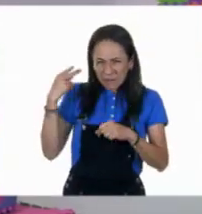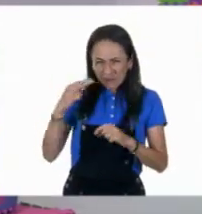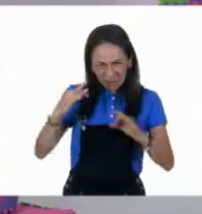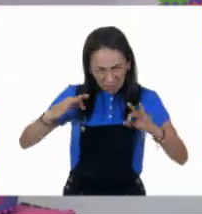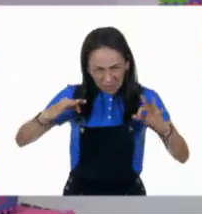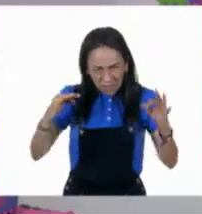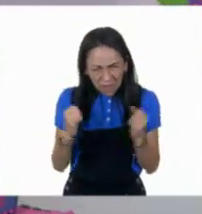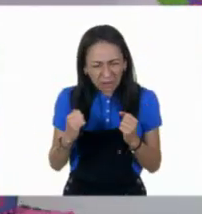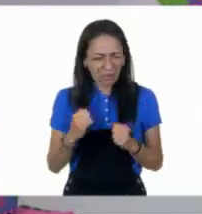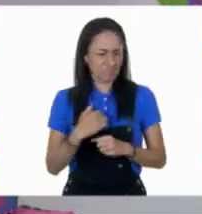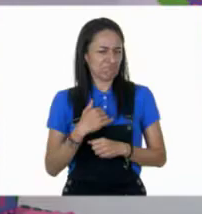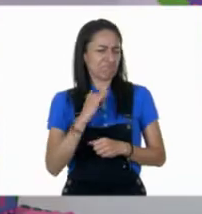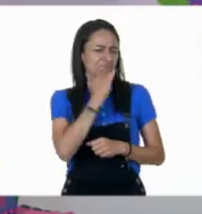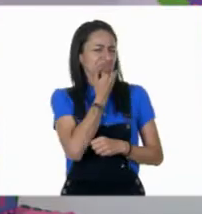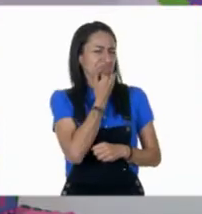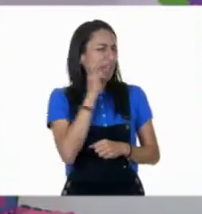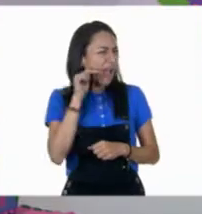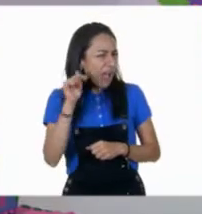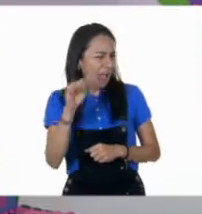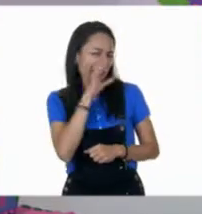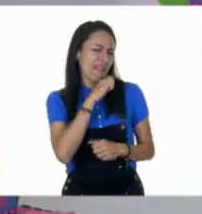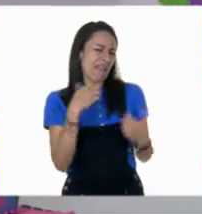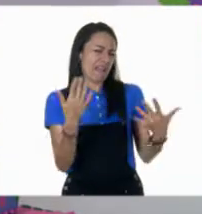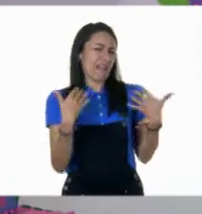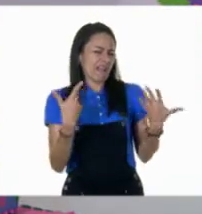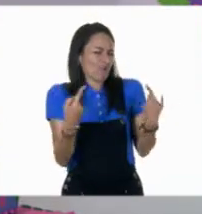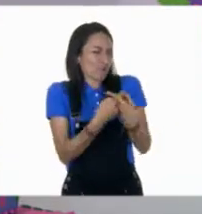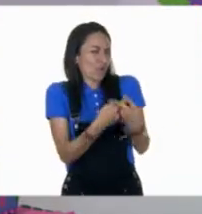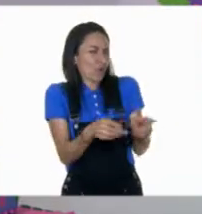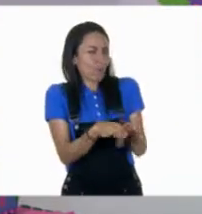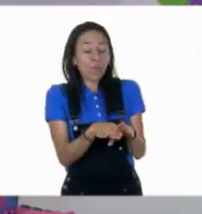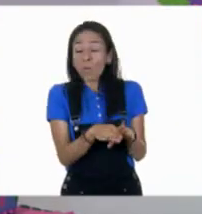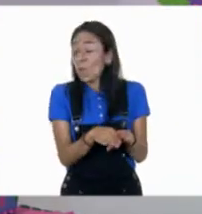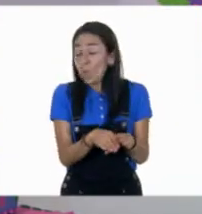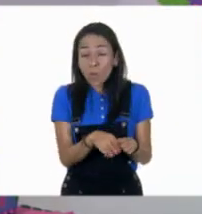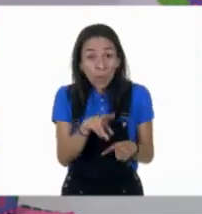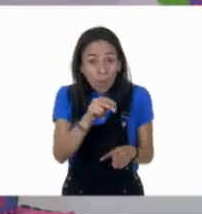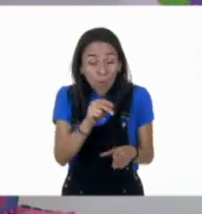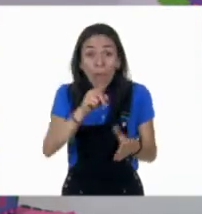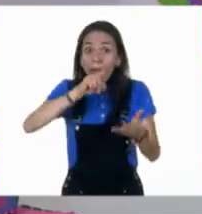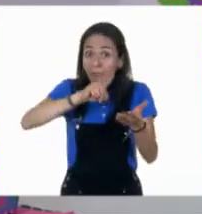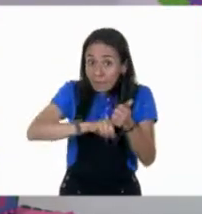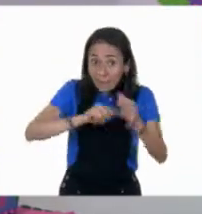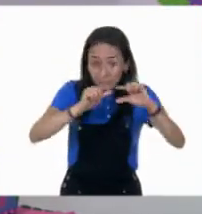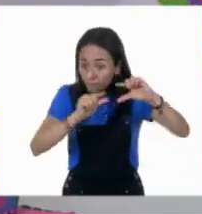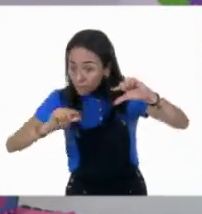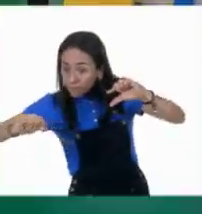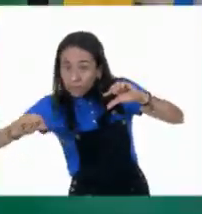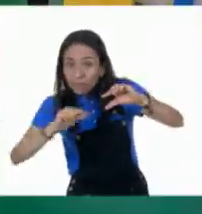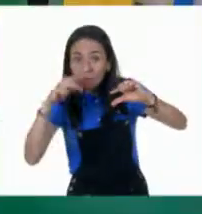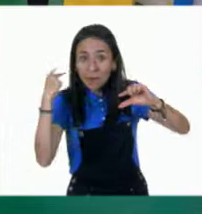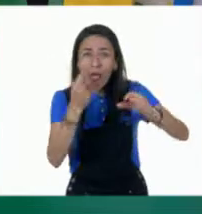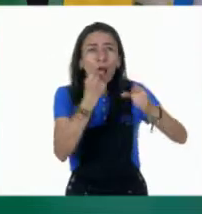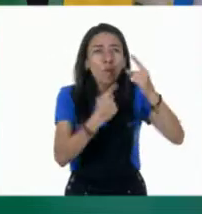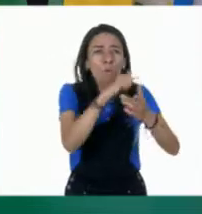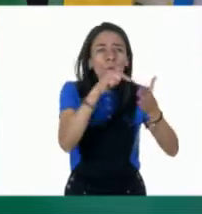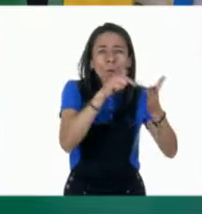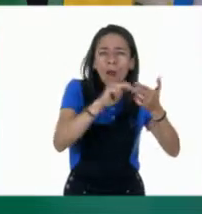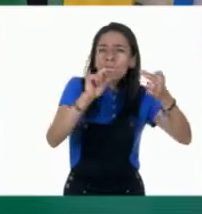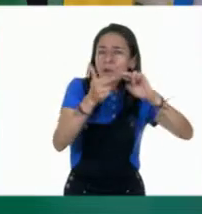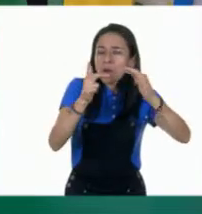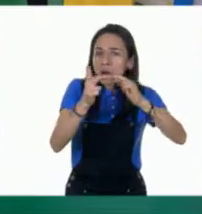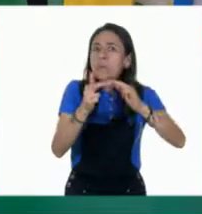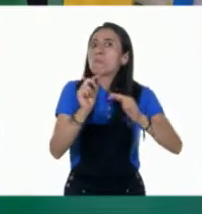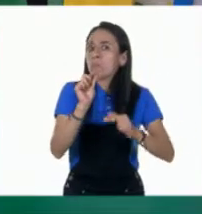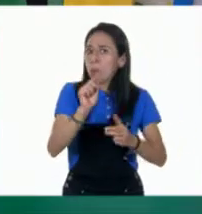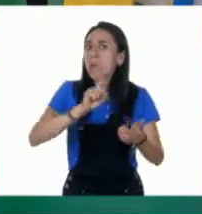No, hay ciertas regiones donde hace muchísimo frío y es una forma de acercarnos y conocer un poco más de nuestro